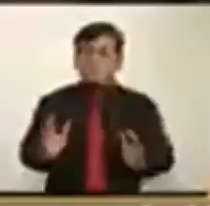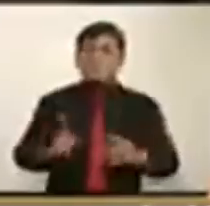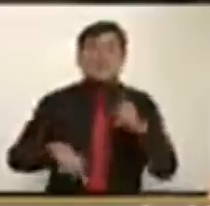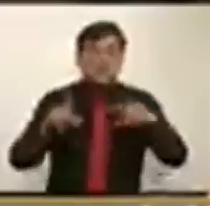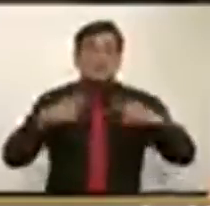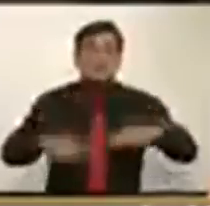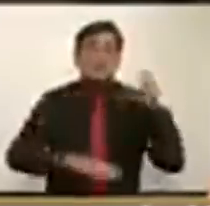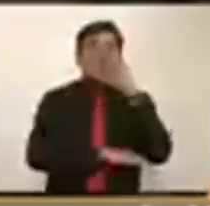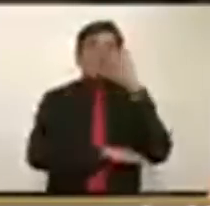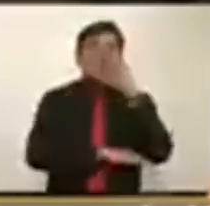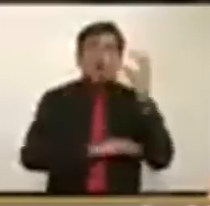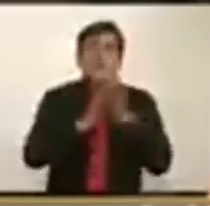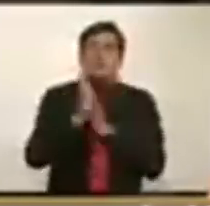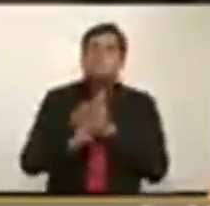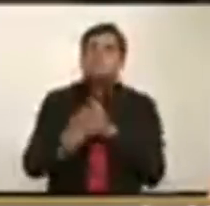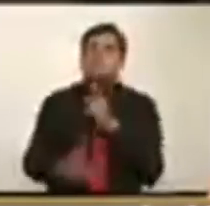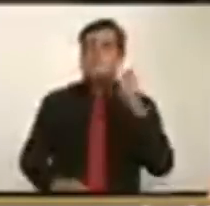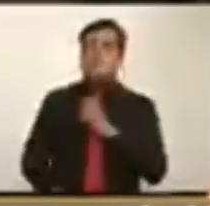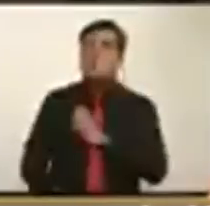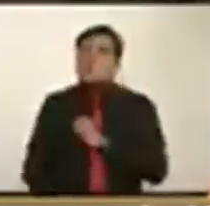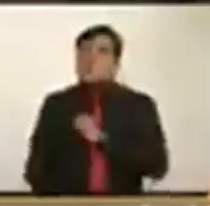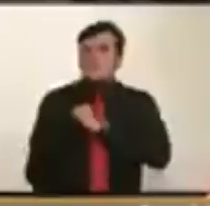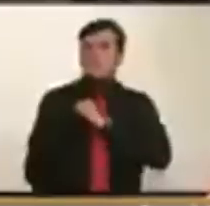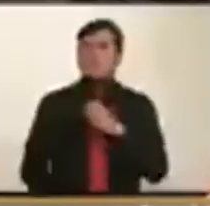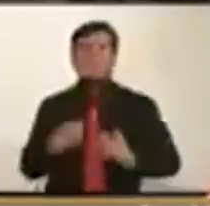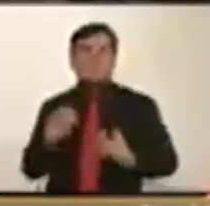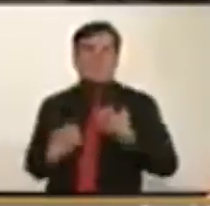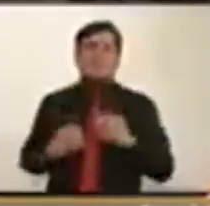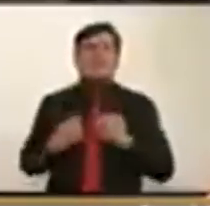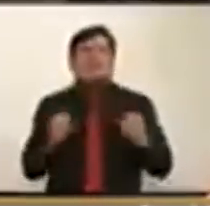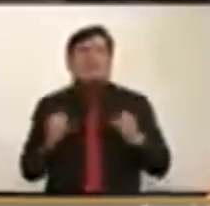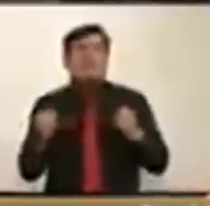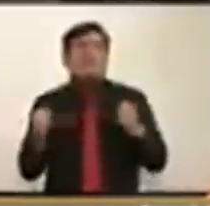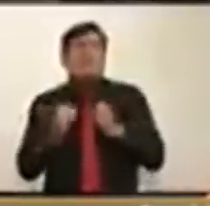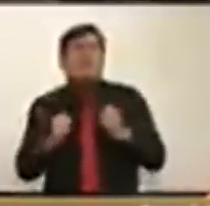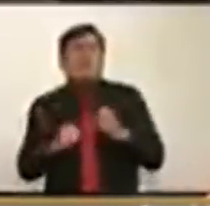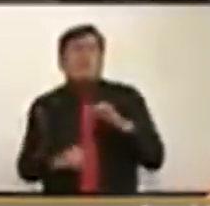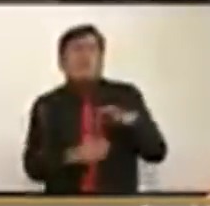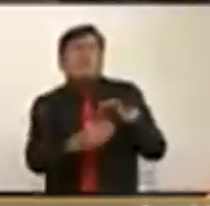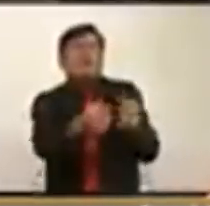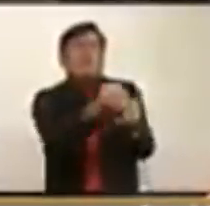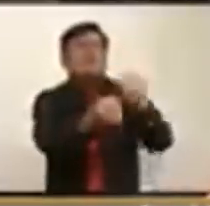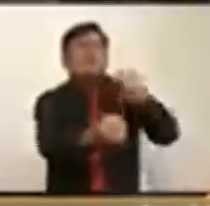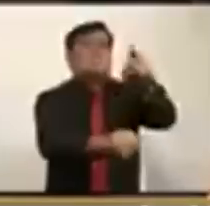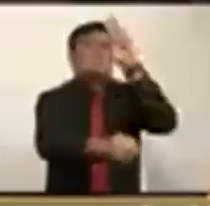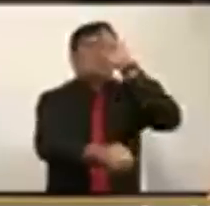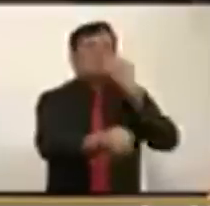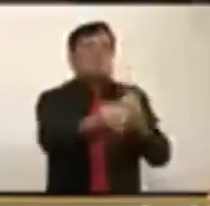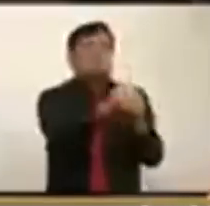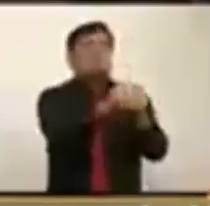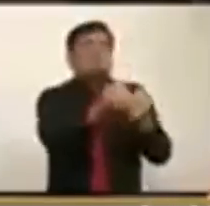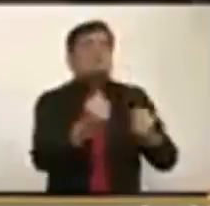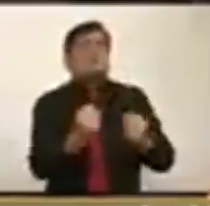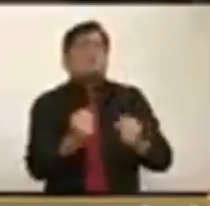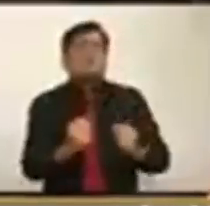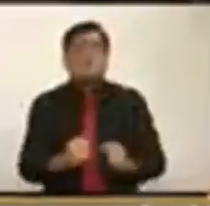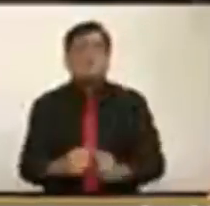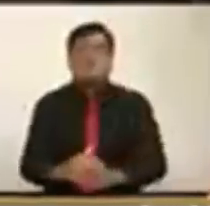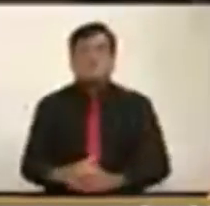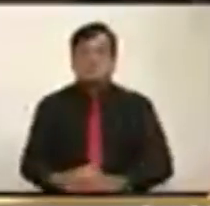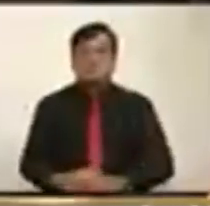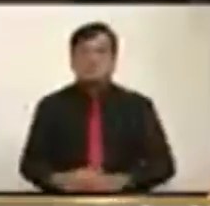que se mueven es por el odio y por el miedo. Y por eso votan por gente como usted. De pocas